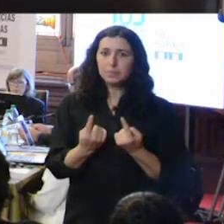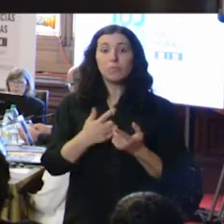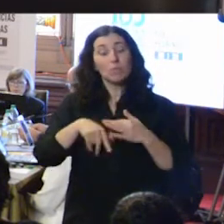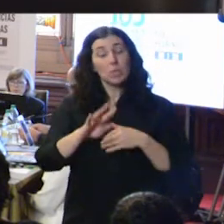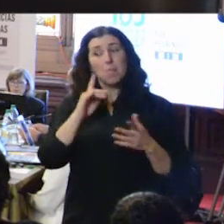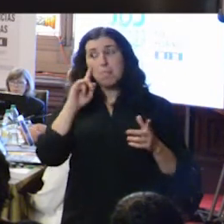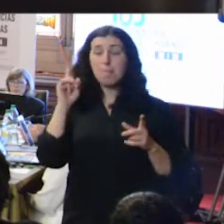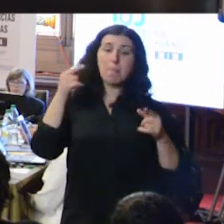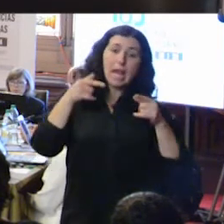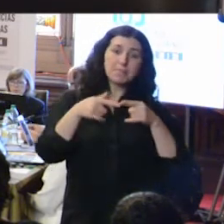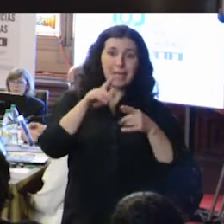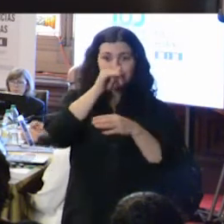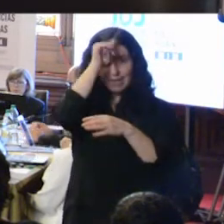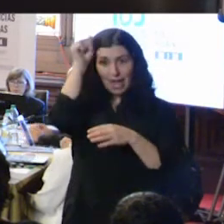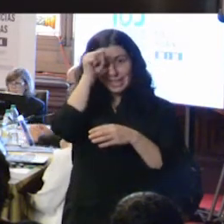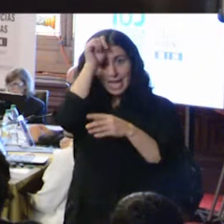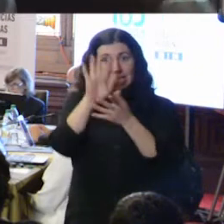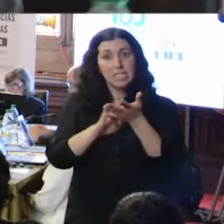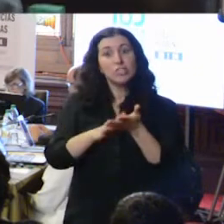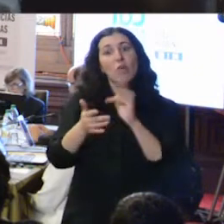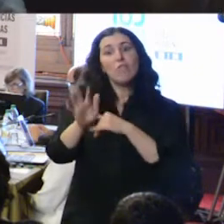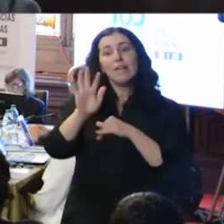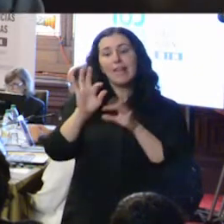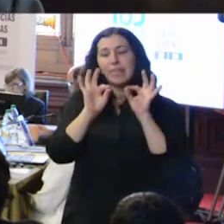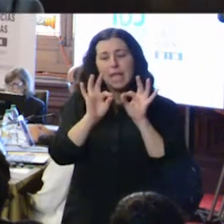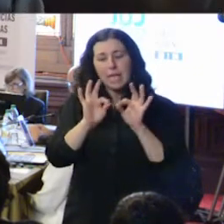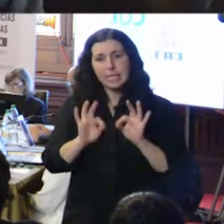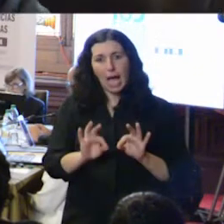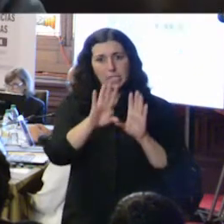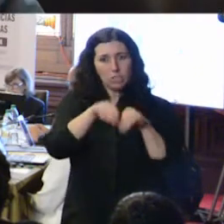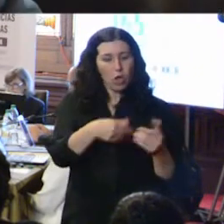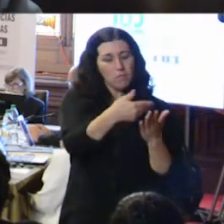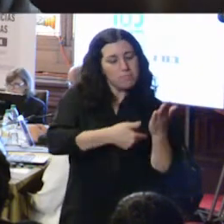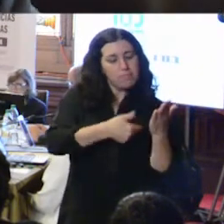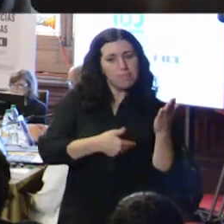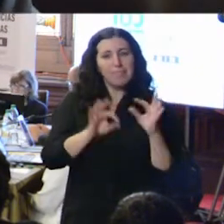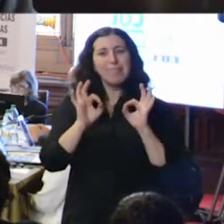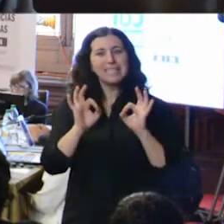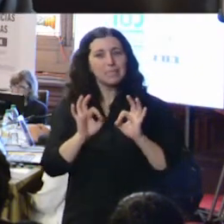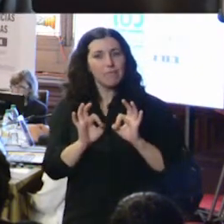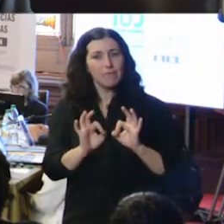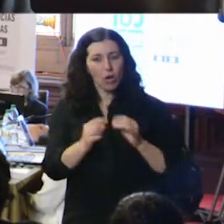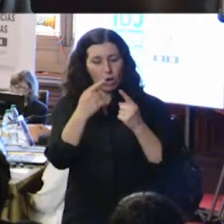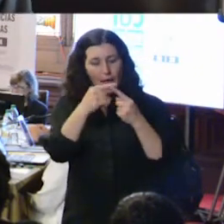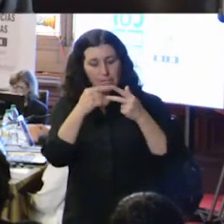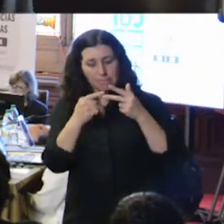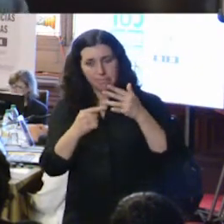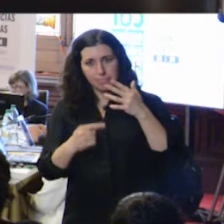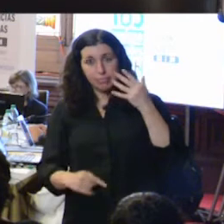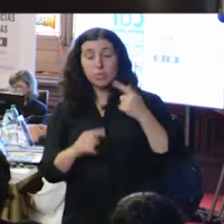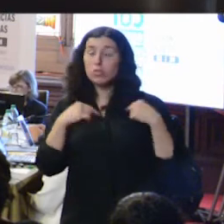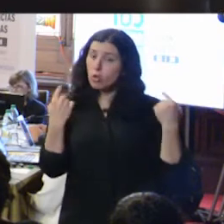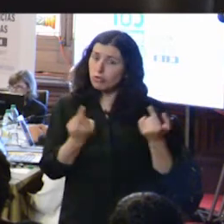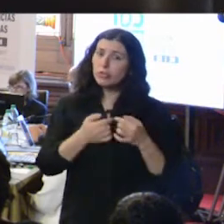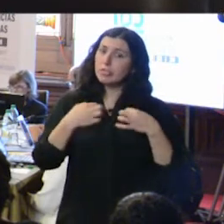una perspectiva técnica y con detalle los diversos casos específicos, porque ciertamente seguimos viendo con